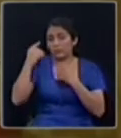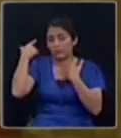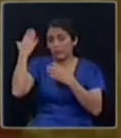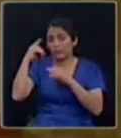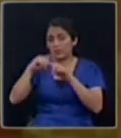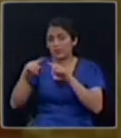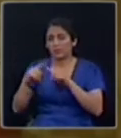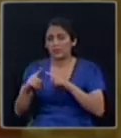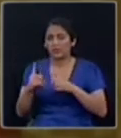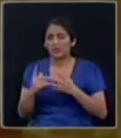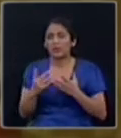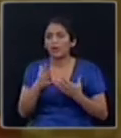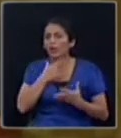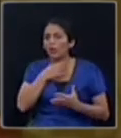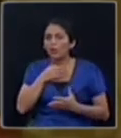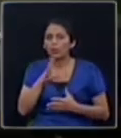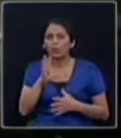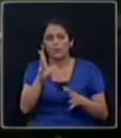a las instituciones.